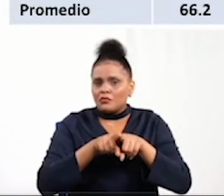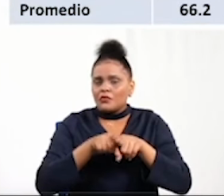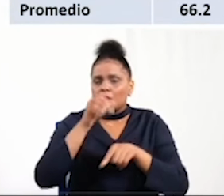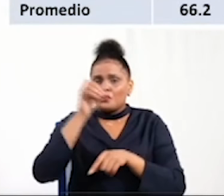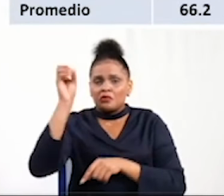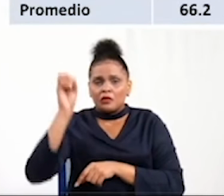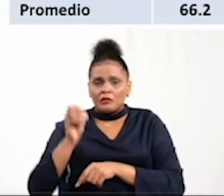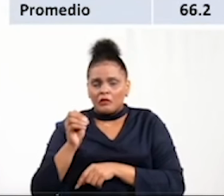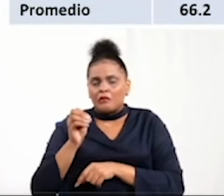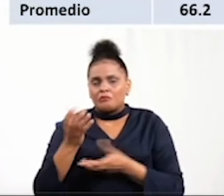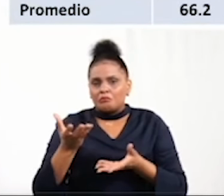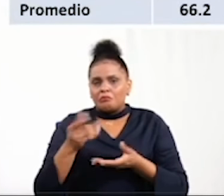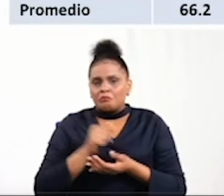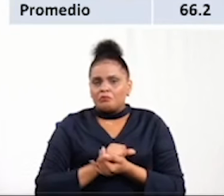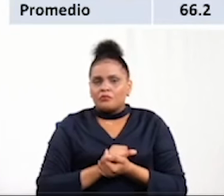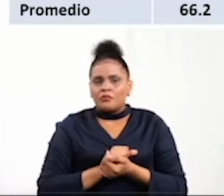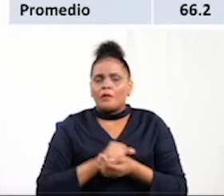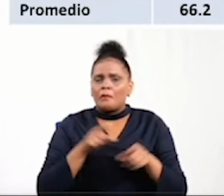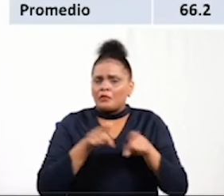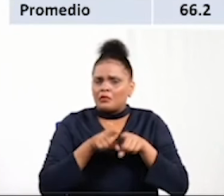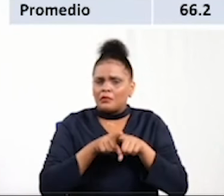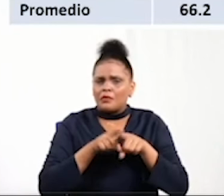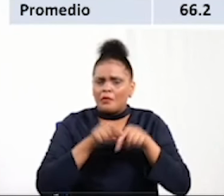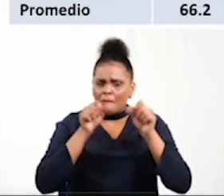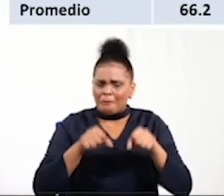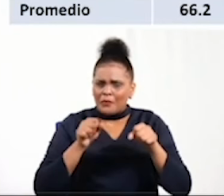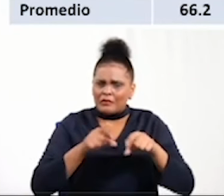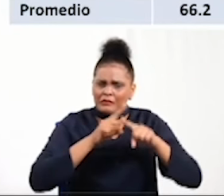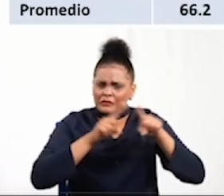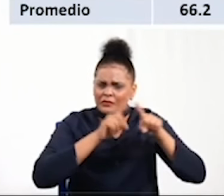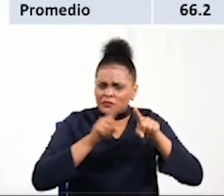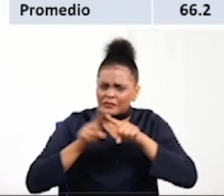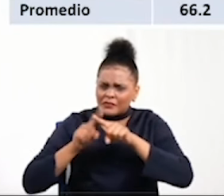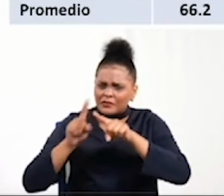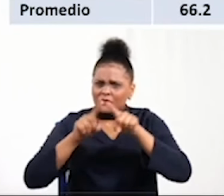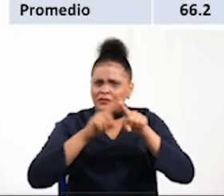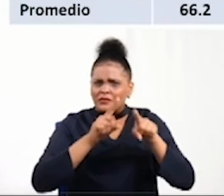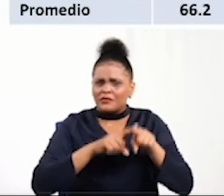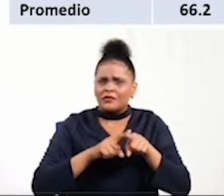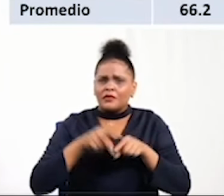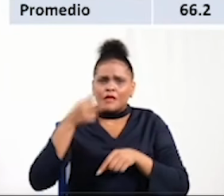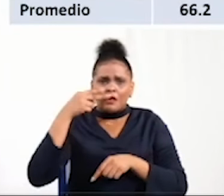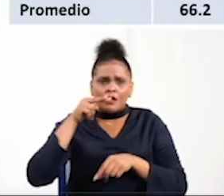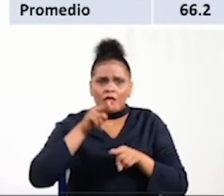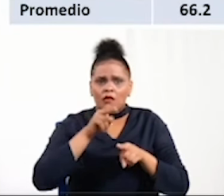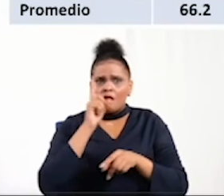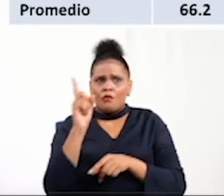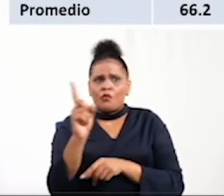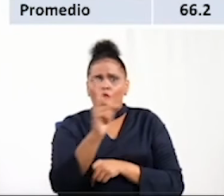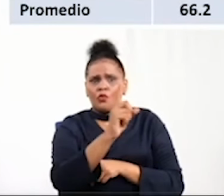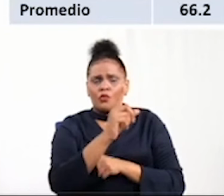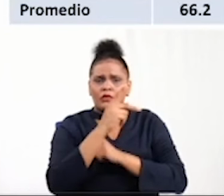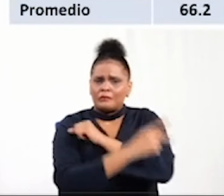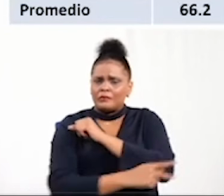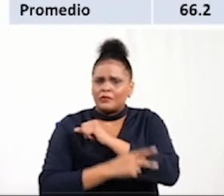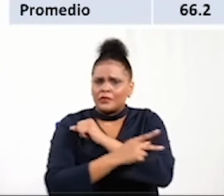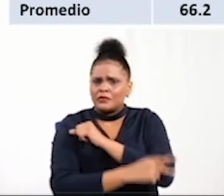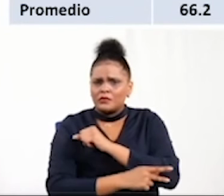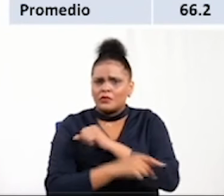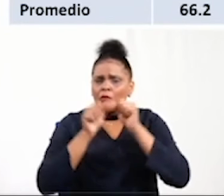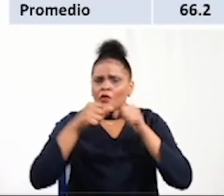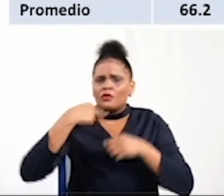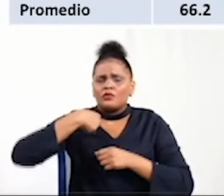promedio dentro de la región pero también de las propias diferencias que hay en cada uno de los países en función de la dimensión